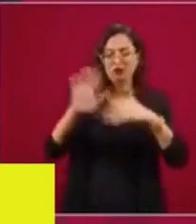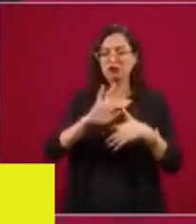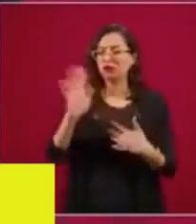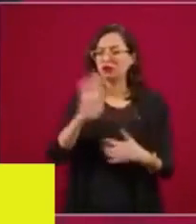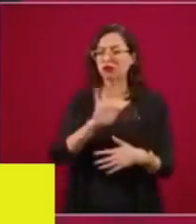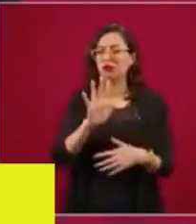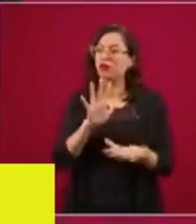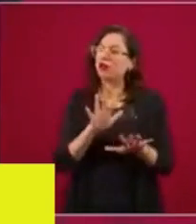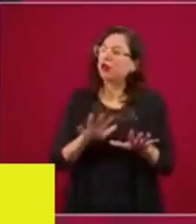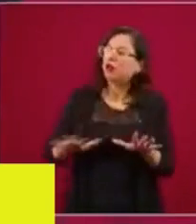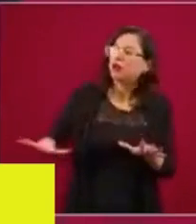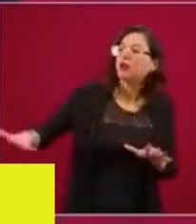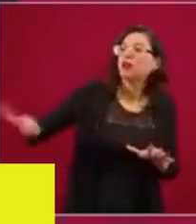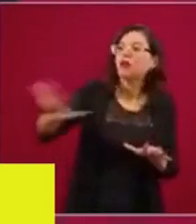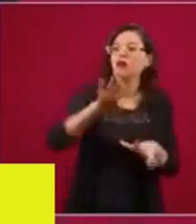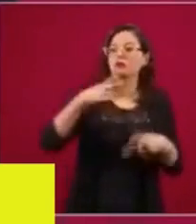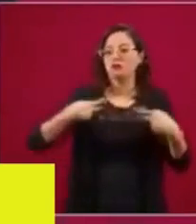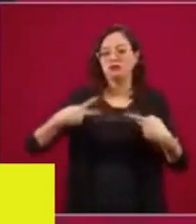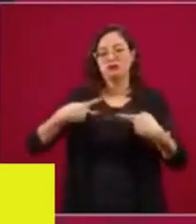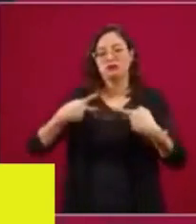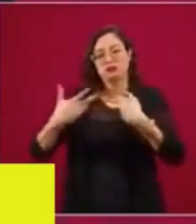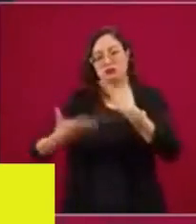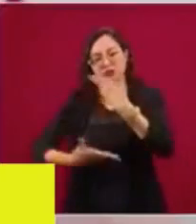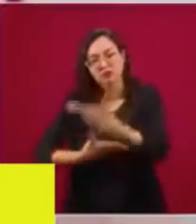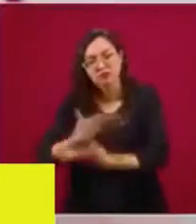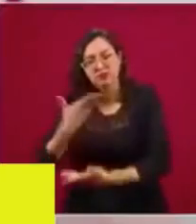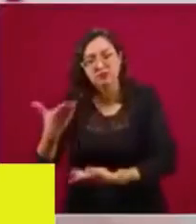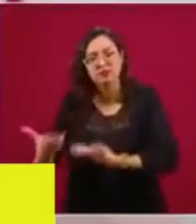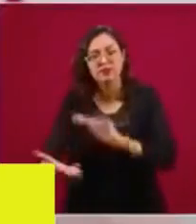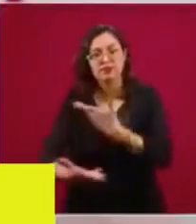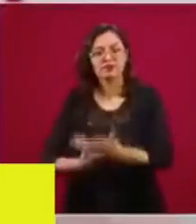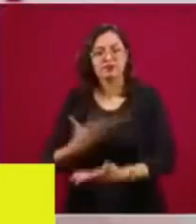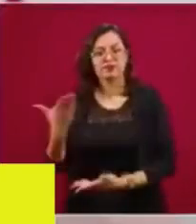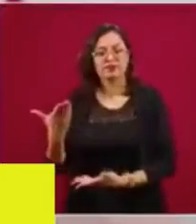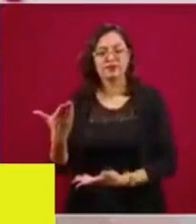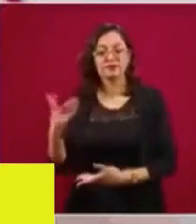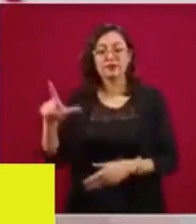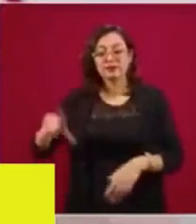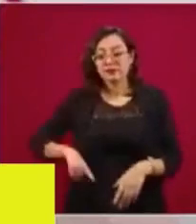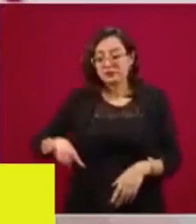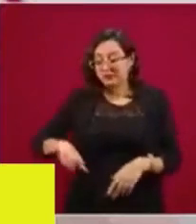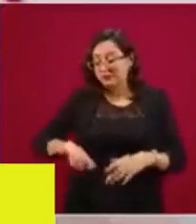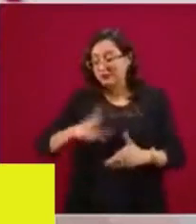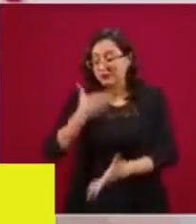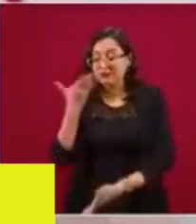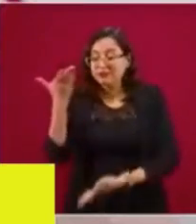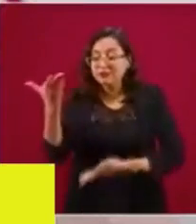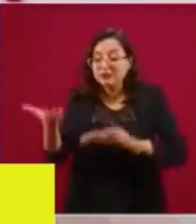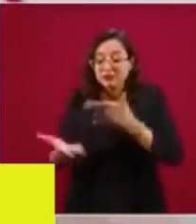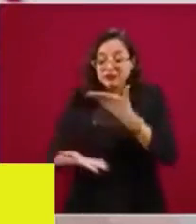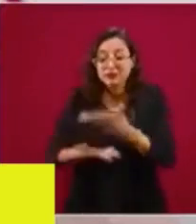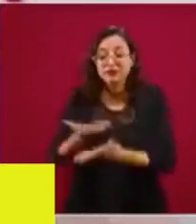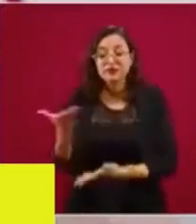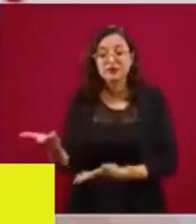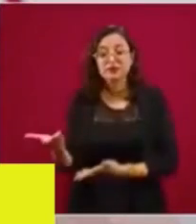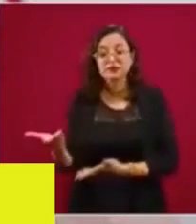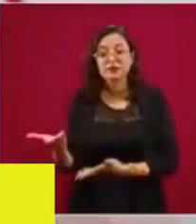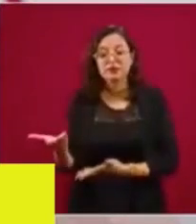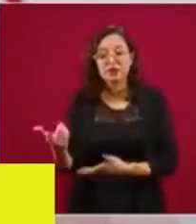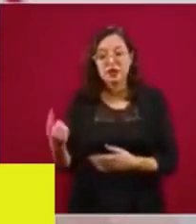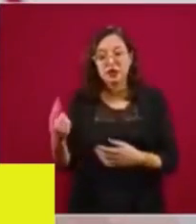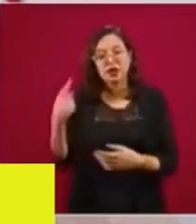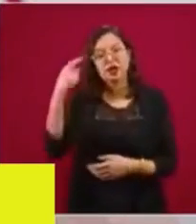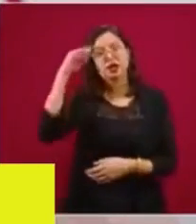nación, como decía Morelos, servidores públicos. No estemos pensando de